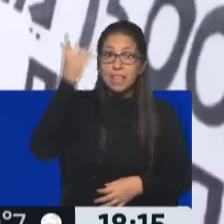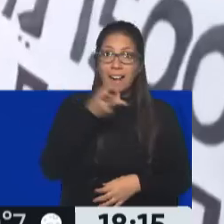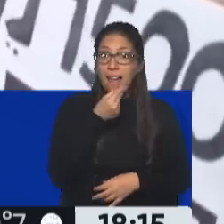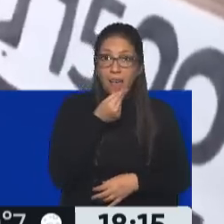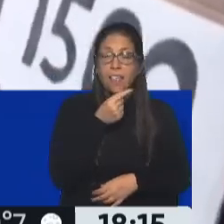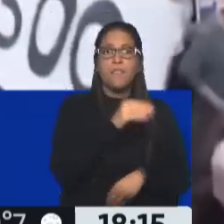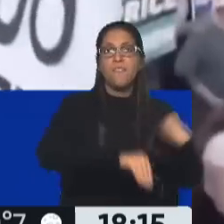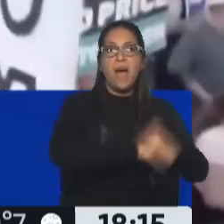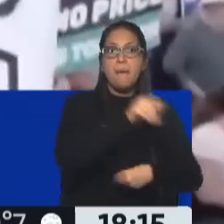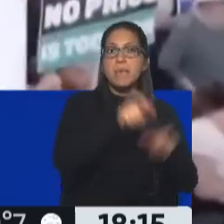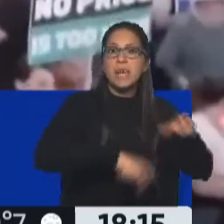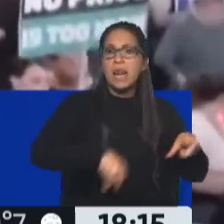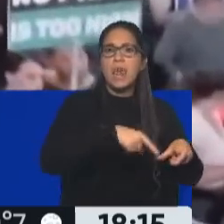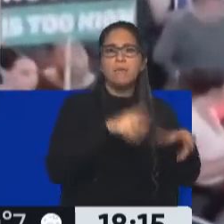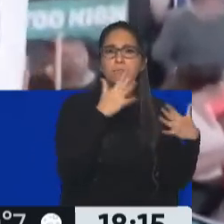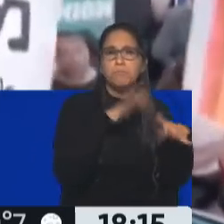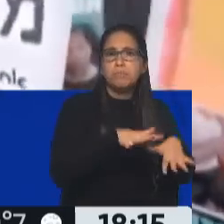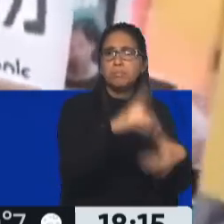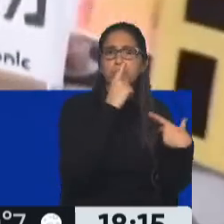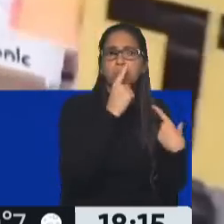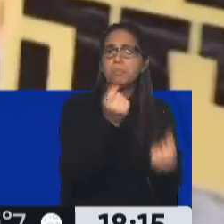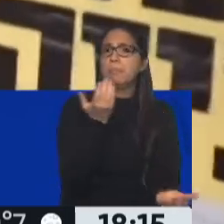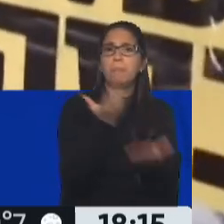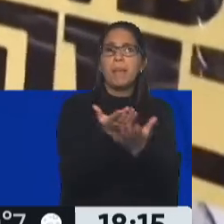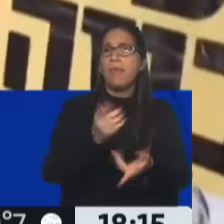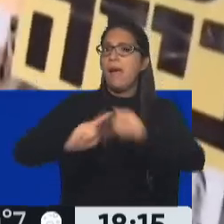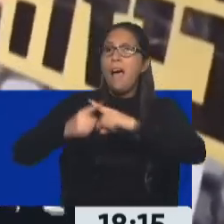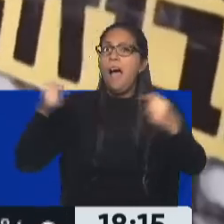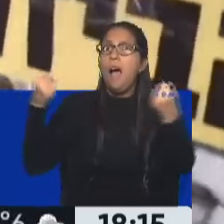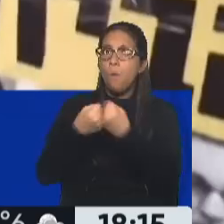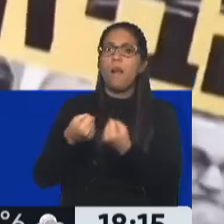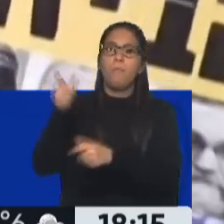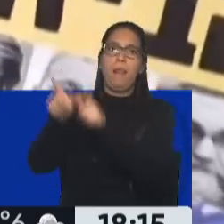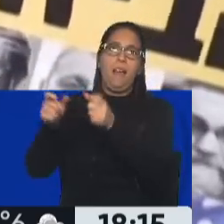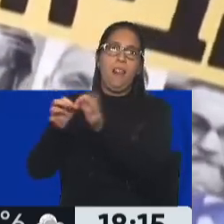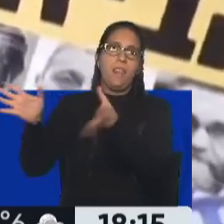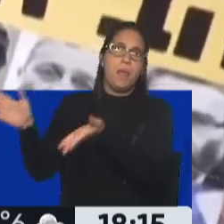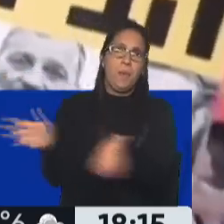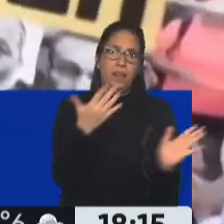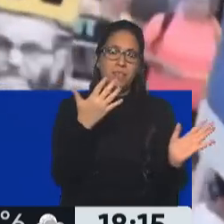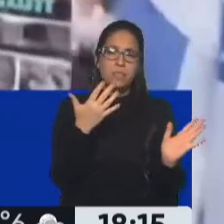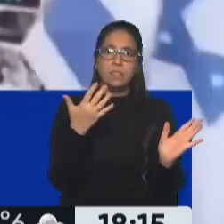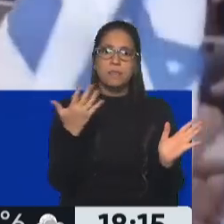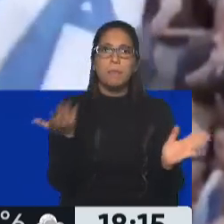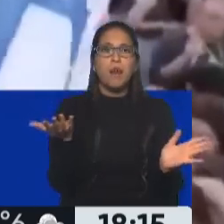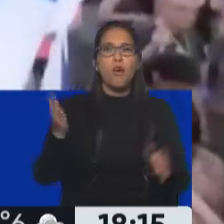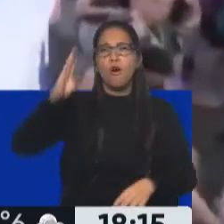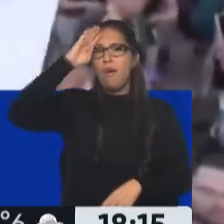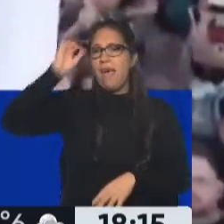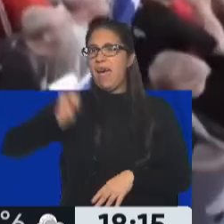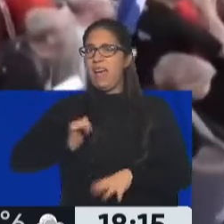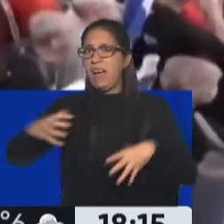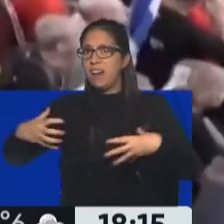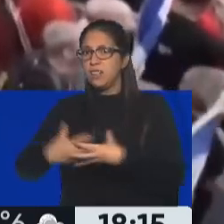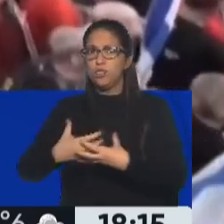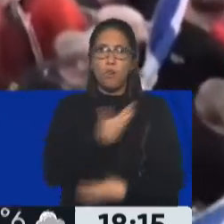los familiares que piden que justamente se llegue a una negociación para que los liberen. De hecho, bueno, yo mencionaba las diferencias con el ejército, y de hecho,